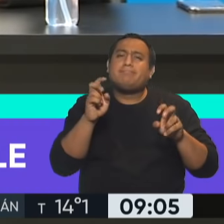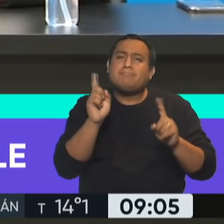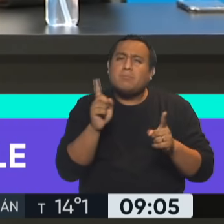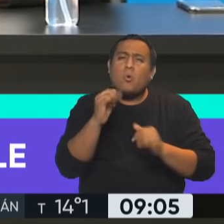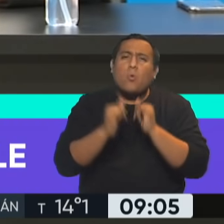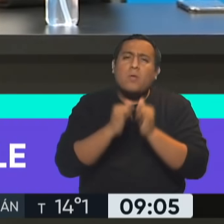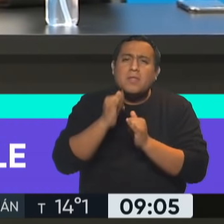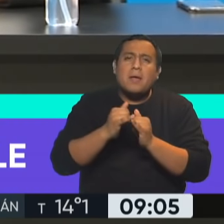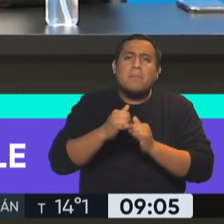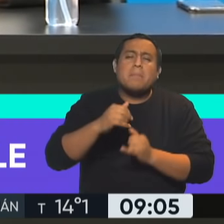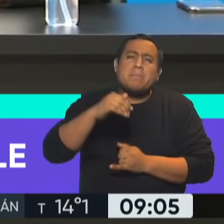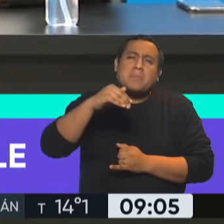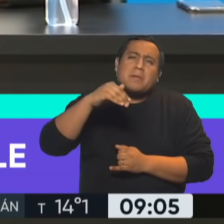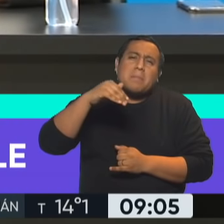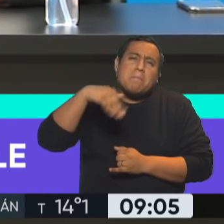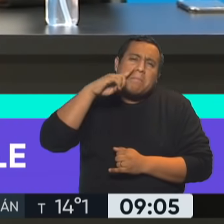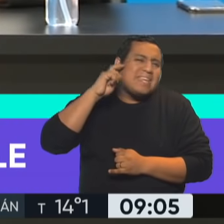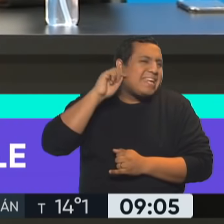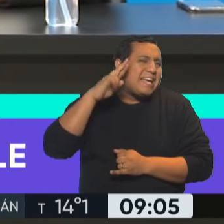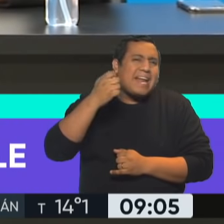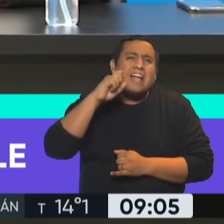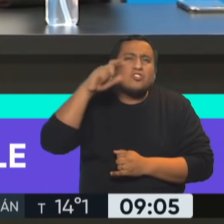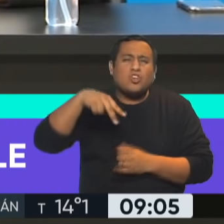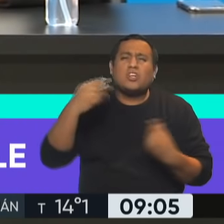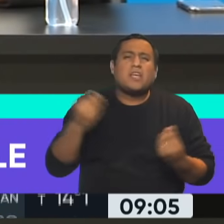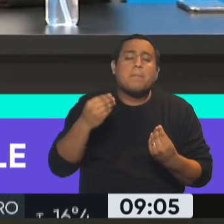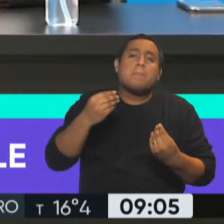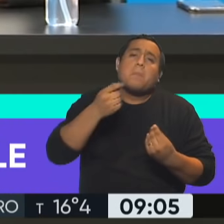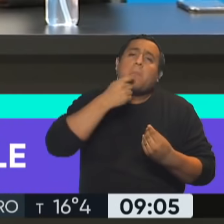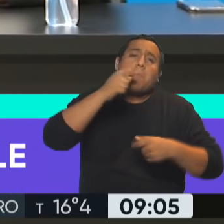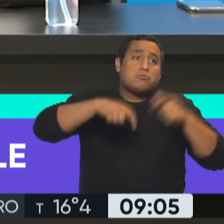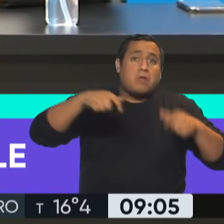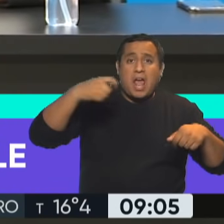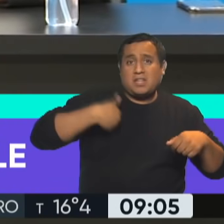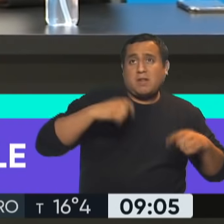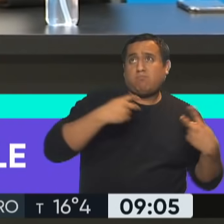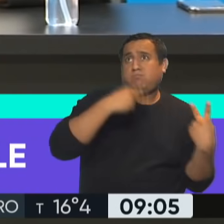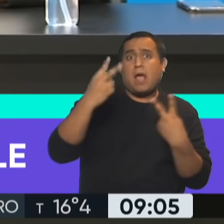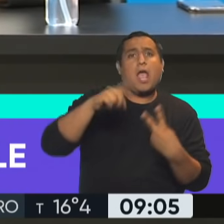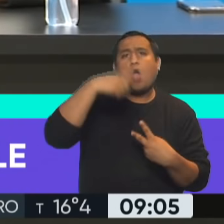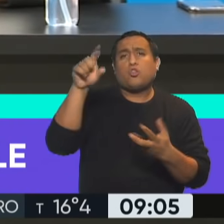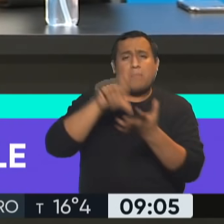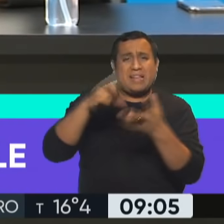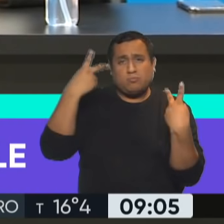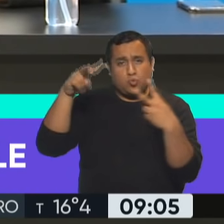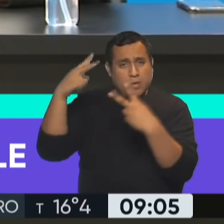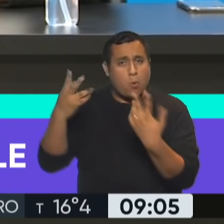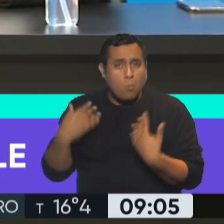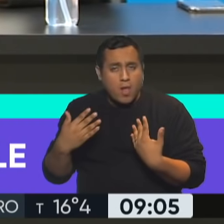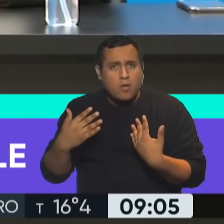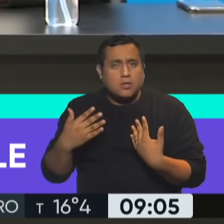la posibilidad de que haya argentinos que puedan viajar al exterior con fines turísticos y si así fuera, cuáles son